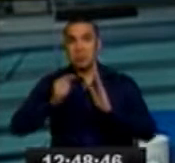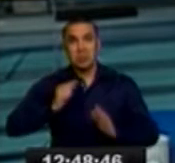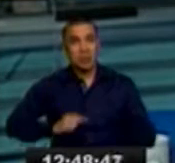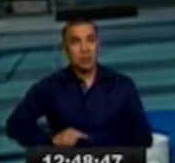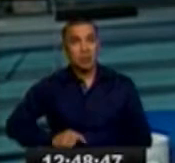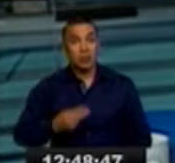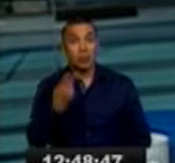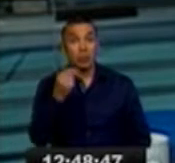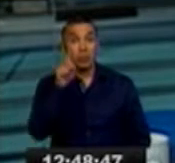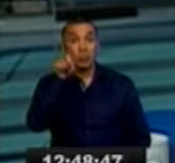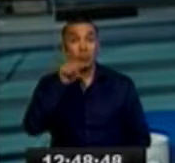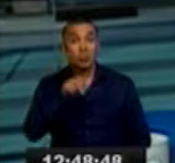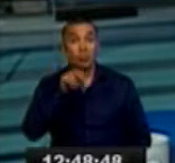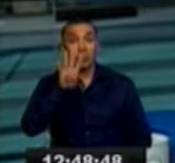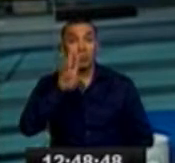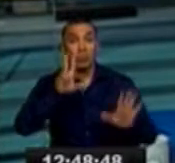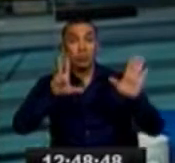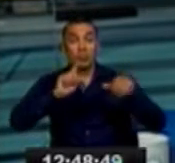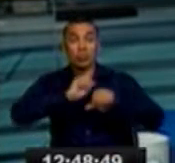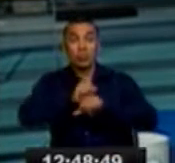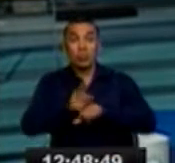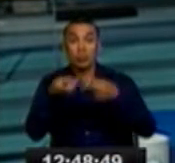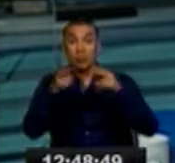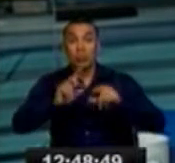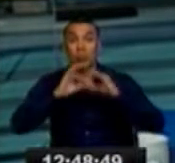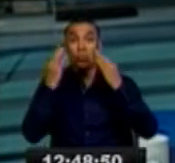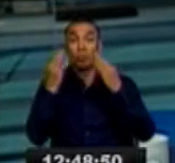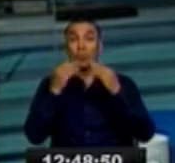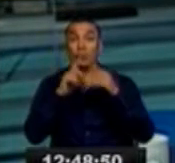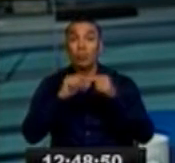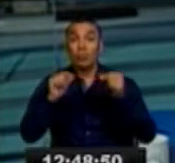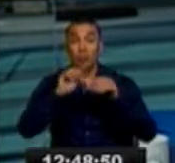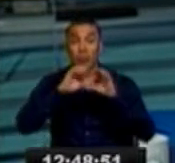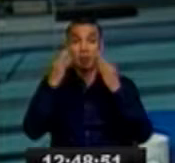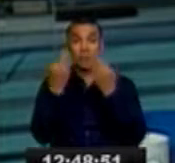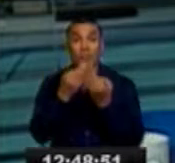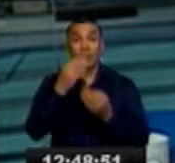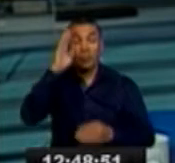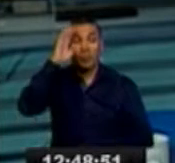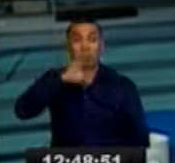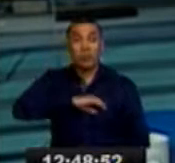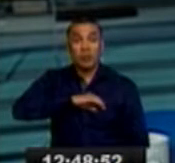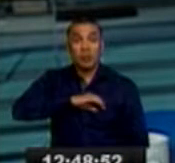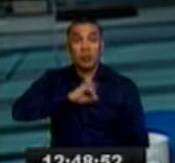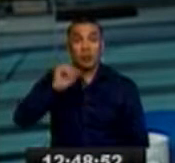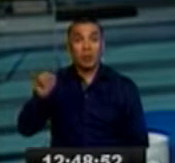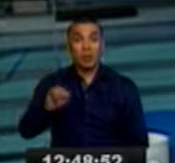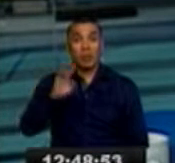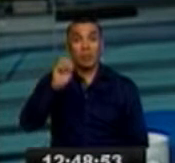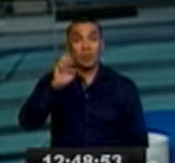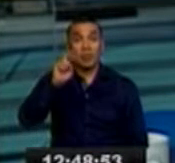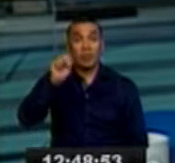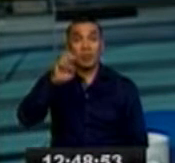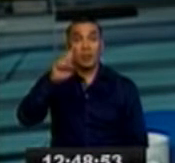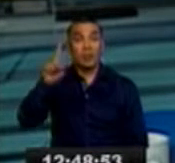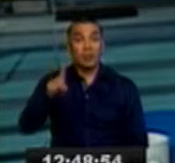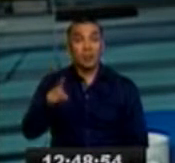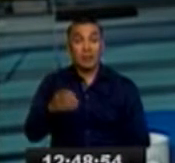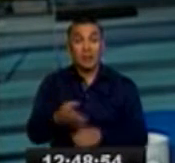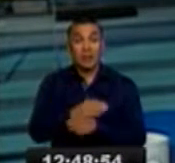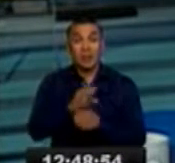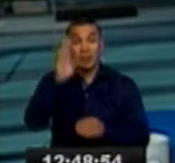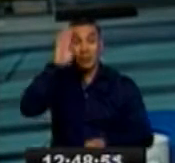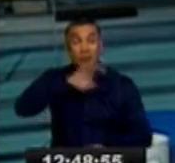Son las 12:48 y les contamos que la familia del policía Froilán Jiménez, asesinado durante la revuelta policial de septiembre de